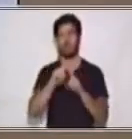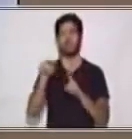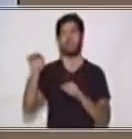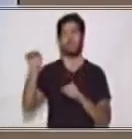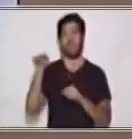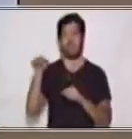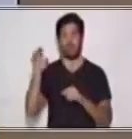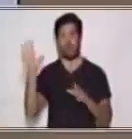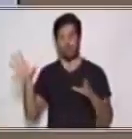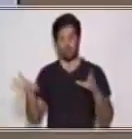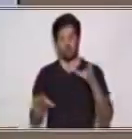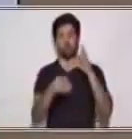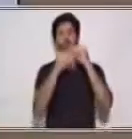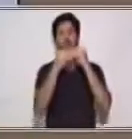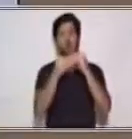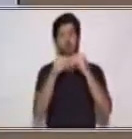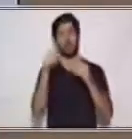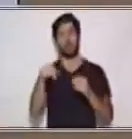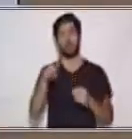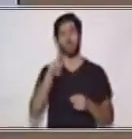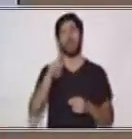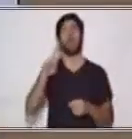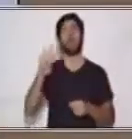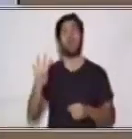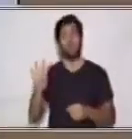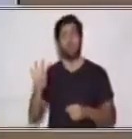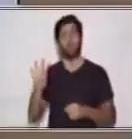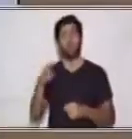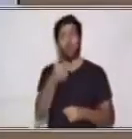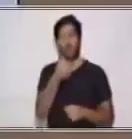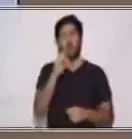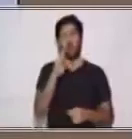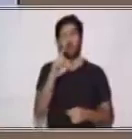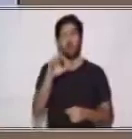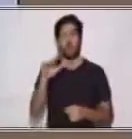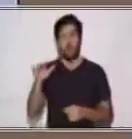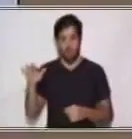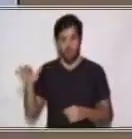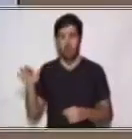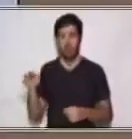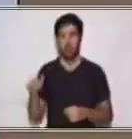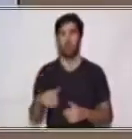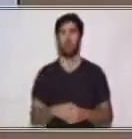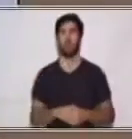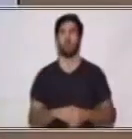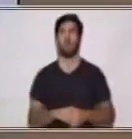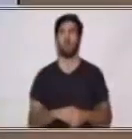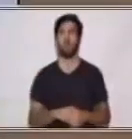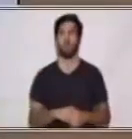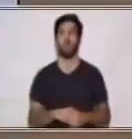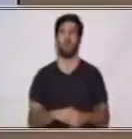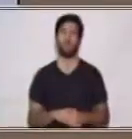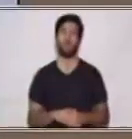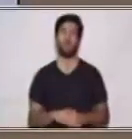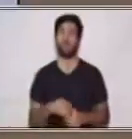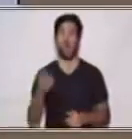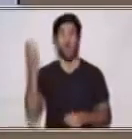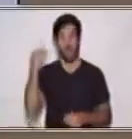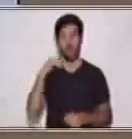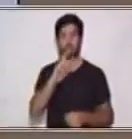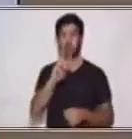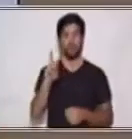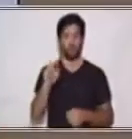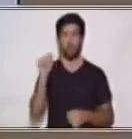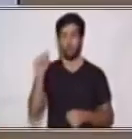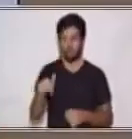Entonces ya forma parte, la cantidad de letras del alfabeto ya son 24, ya no 22 que